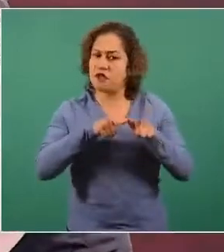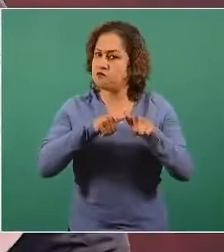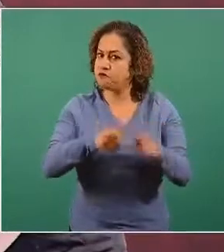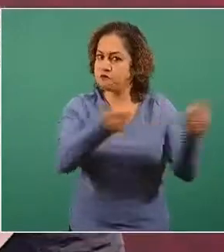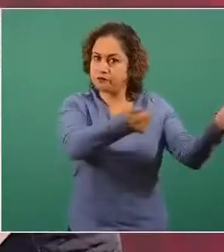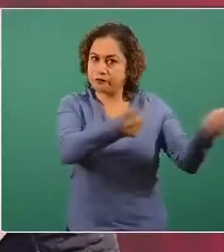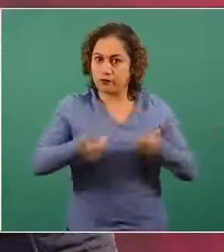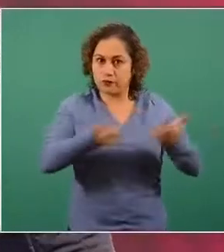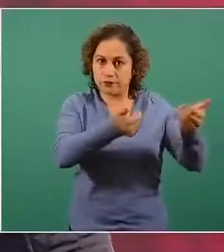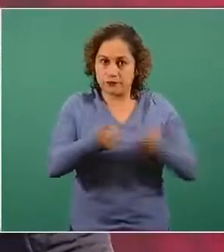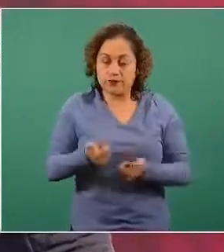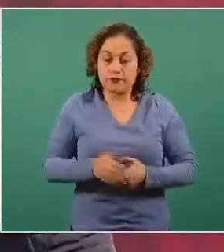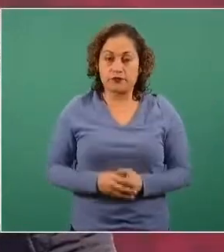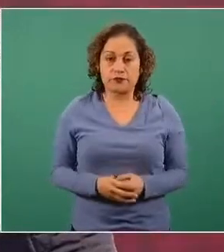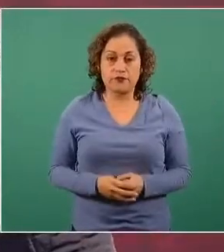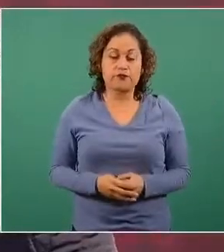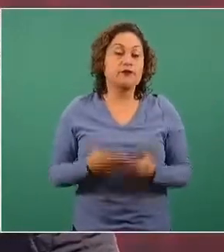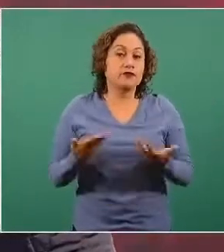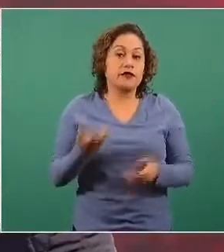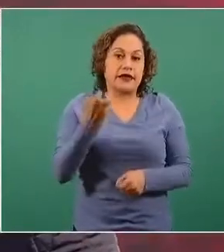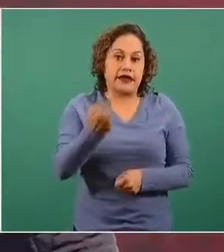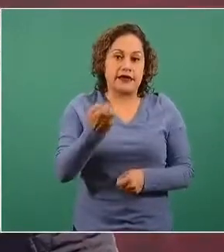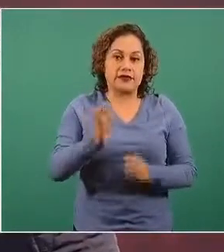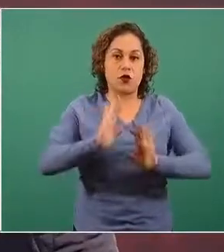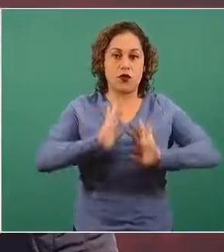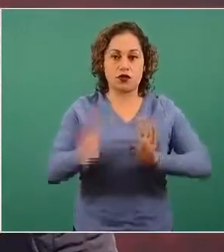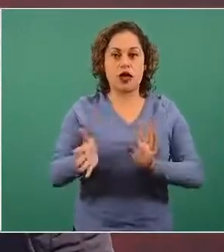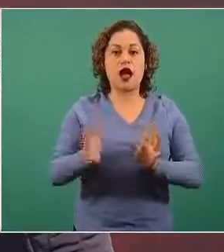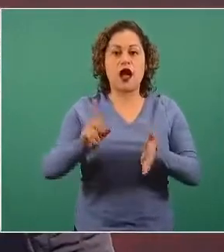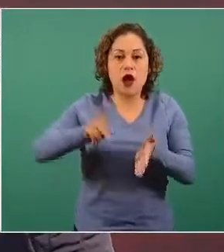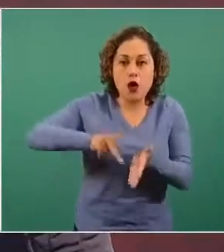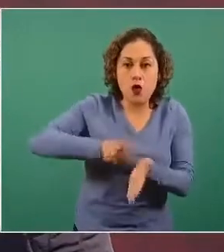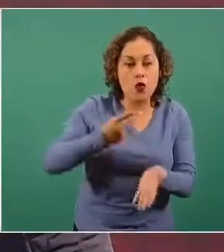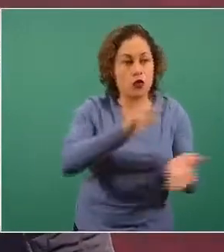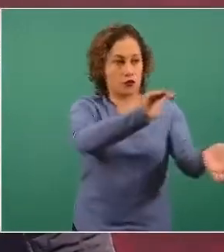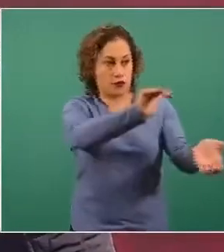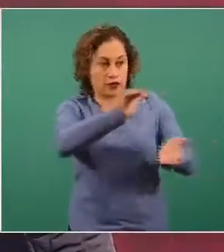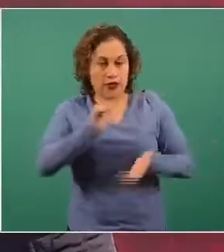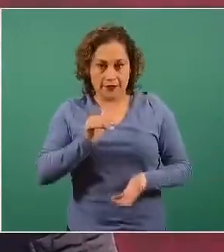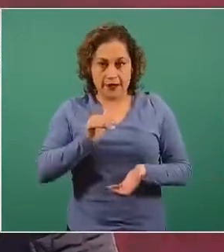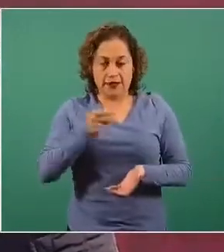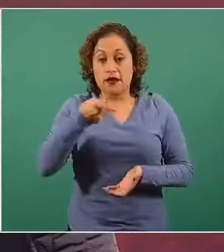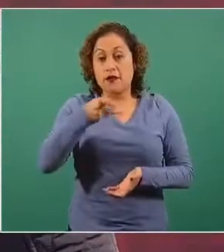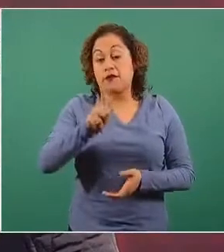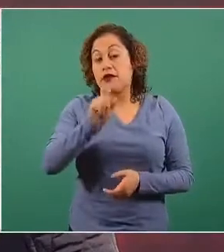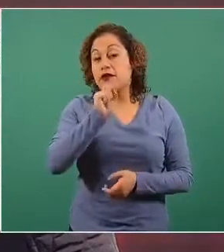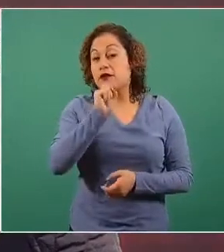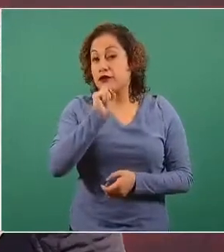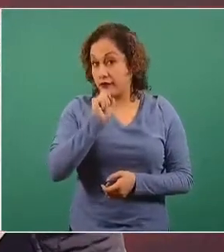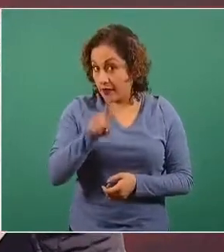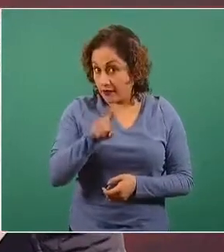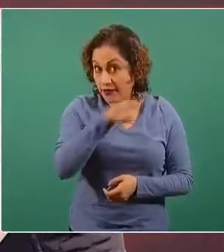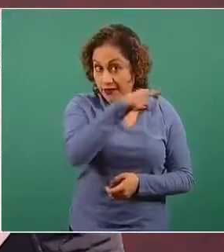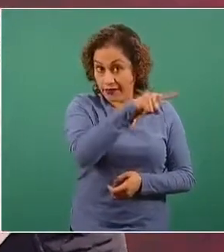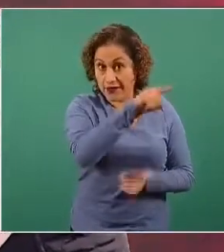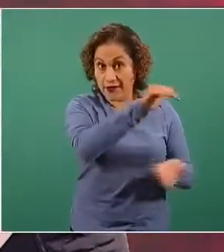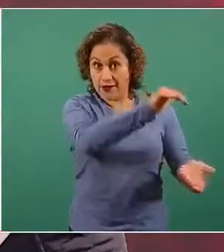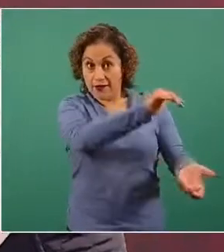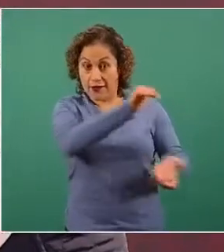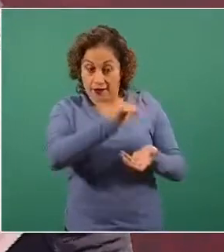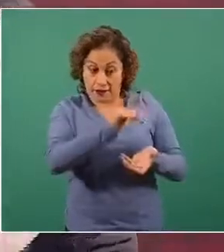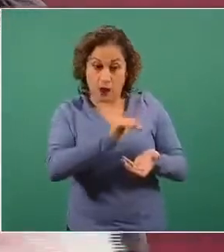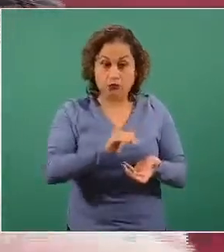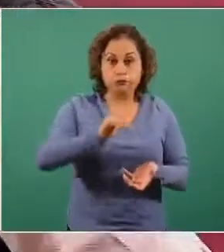viene, no solo se subsana de que ya vuelvan a enviar vacunas de parte de Pfizer, sino que van a enviar muchas